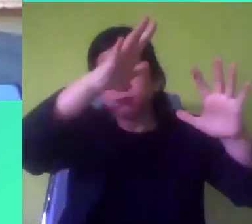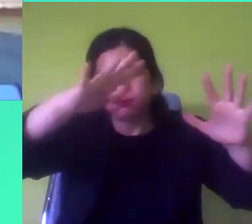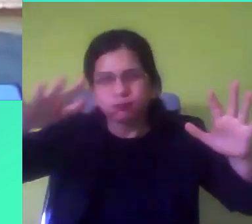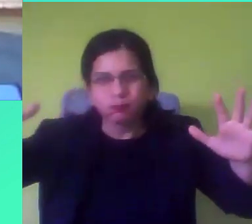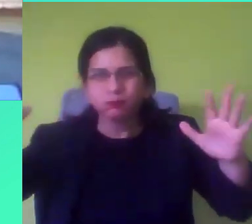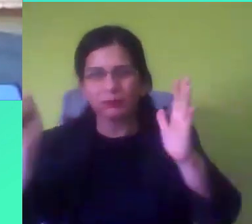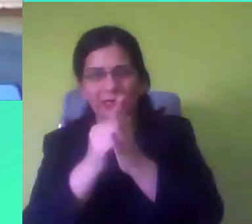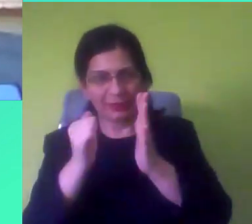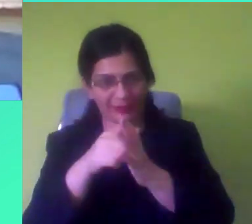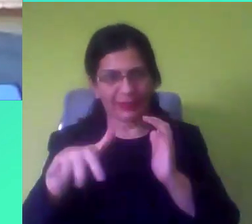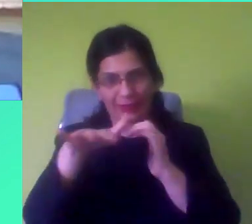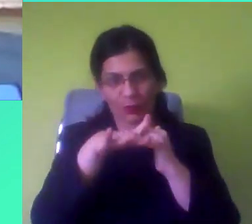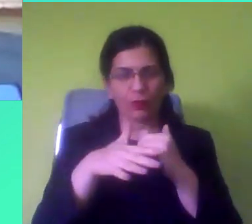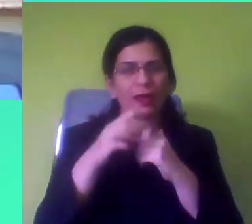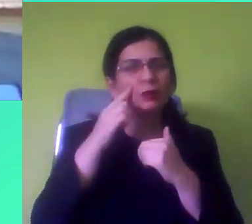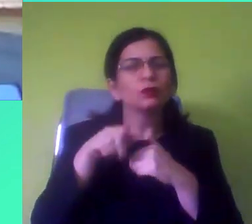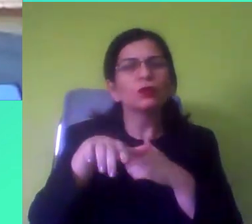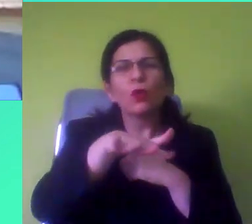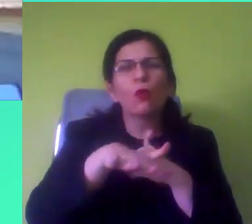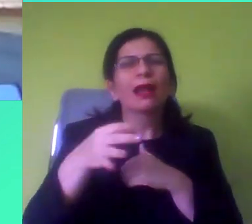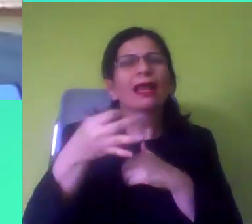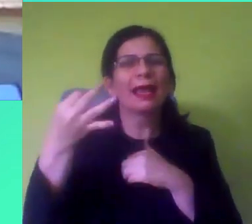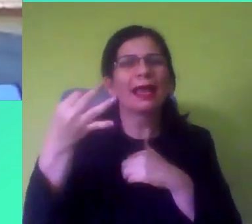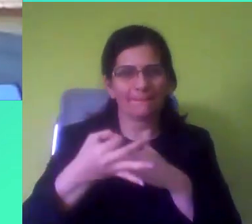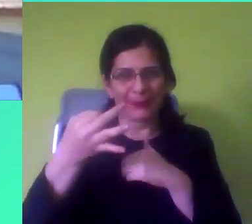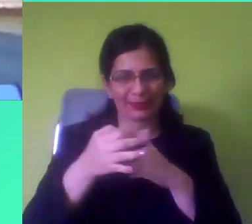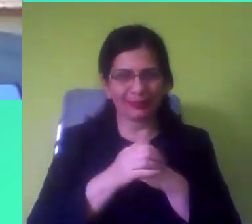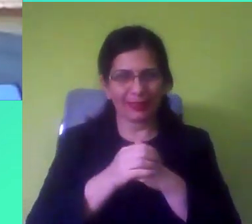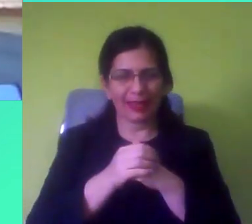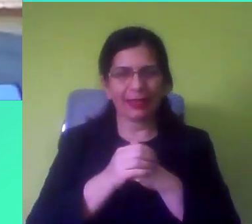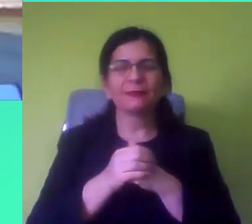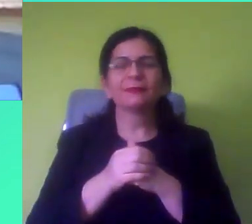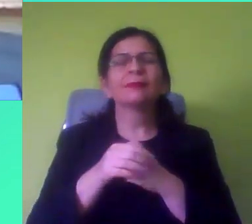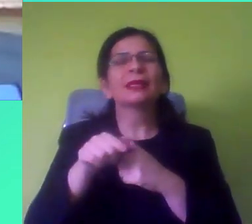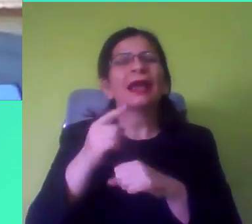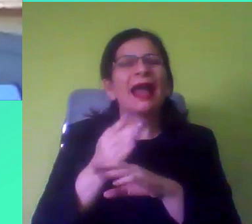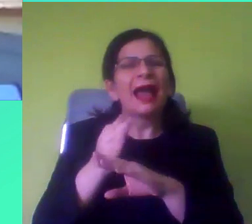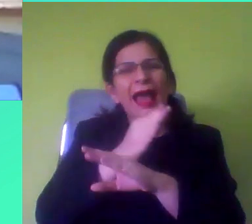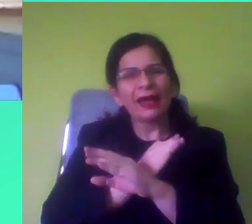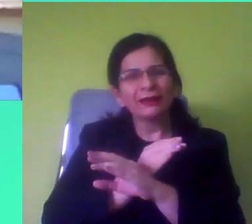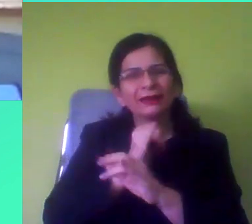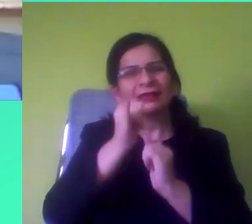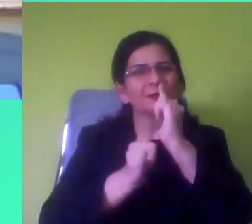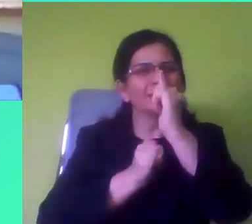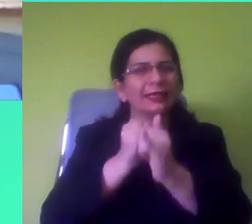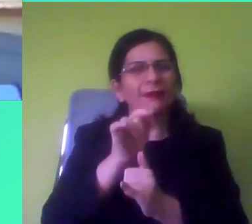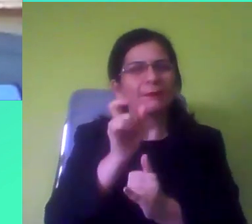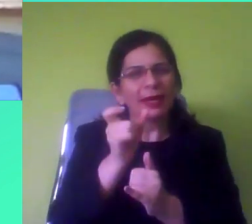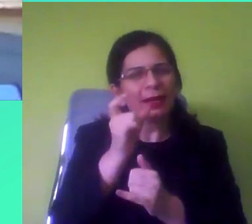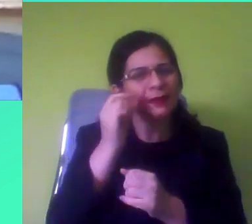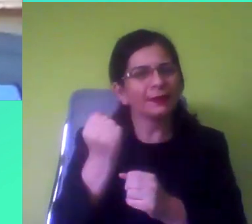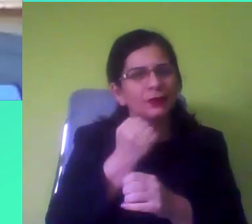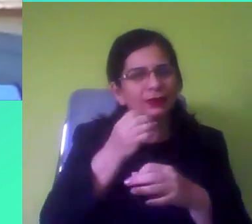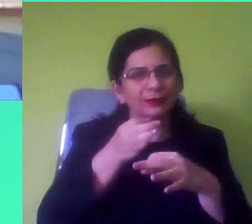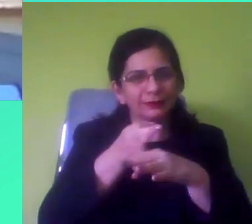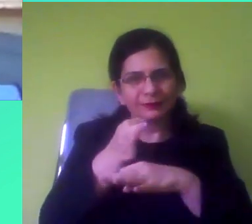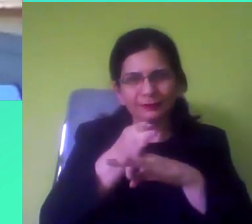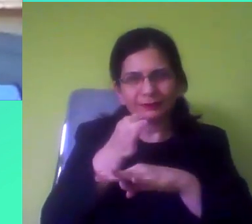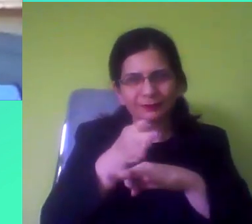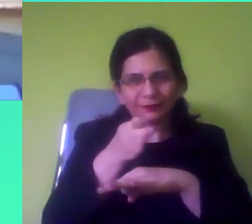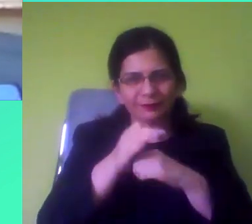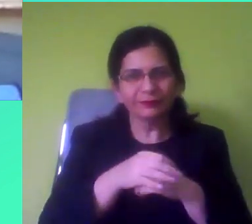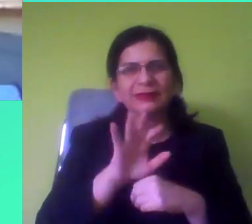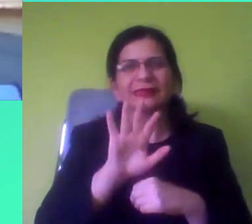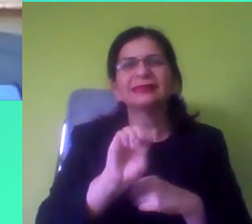es el ambiente preglaciar andino. Para ello hay que entender un concepto que por ahí a veces es difícil de comprender, que es el concepto